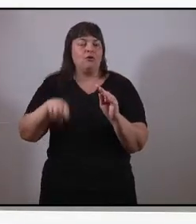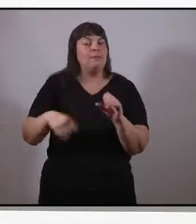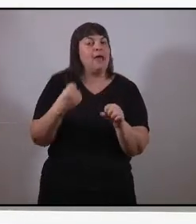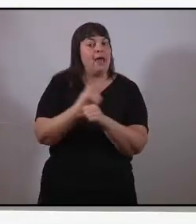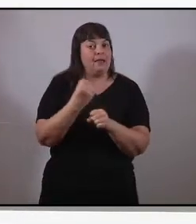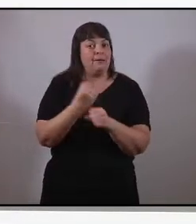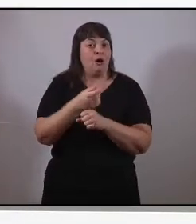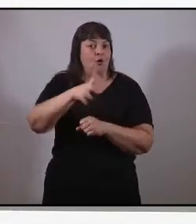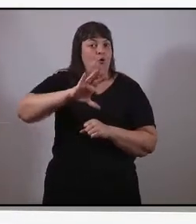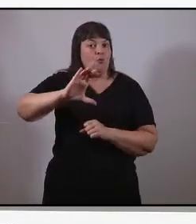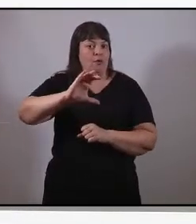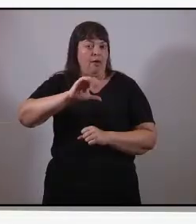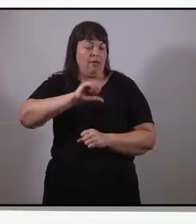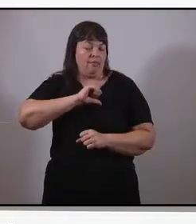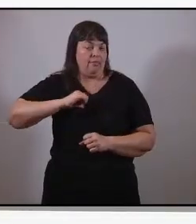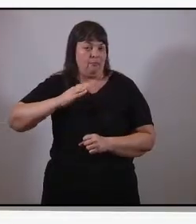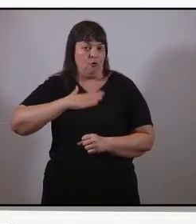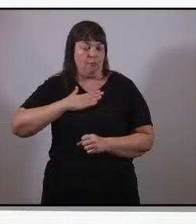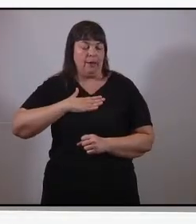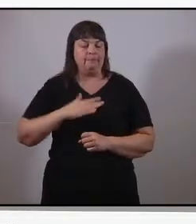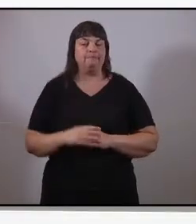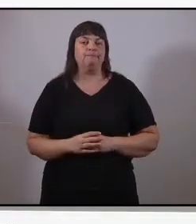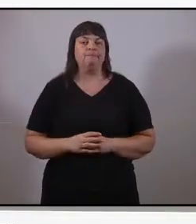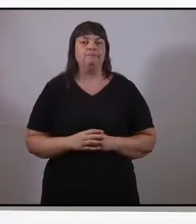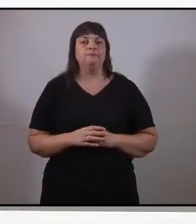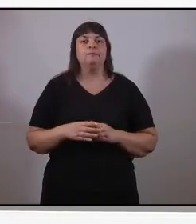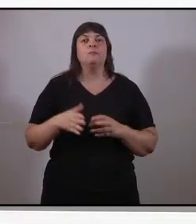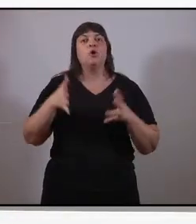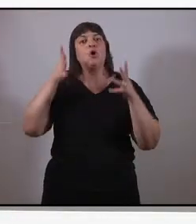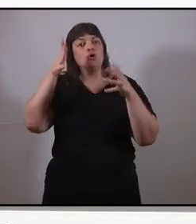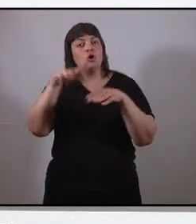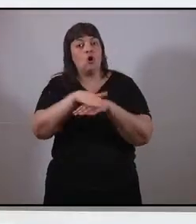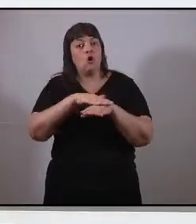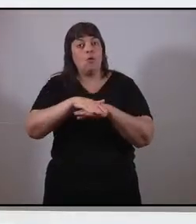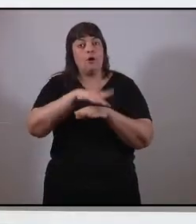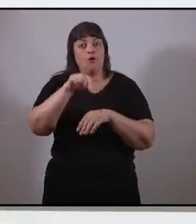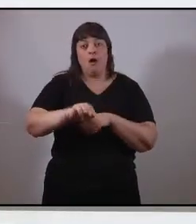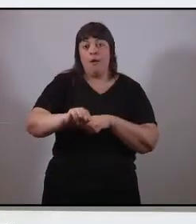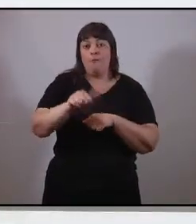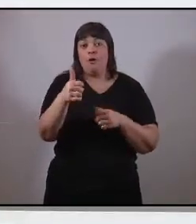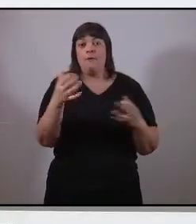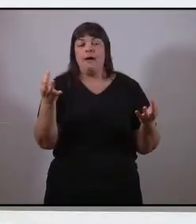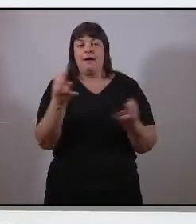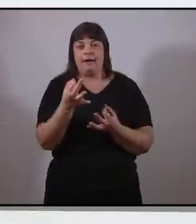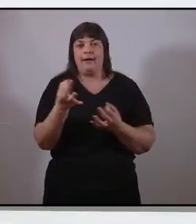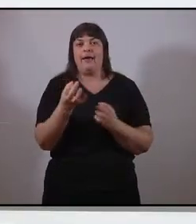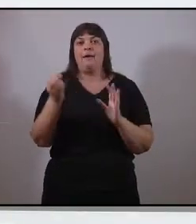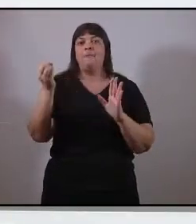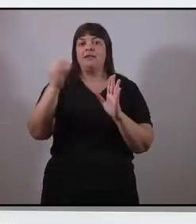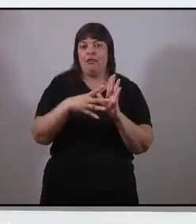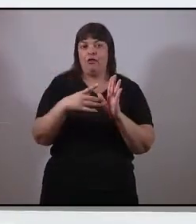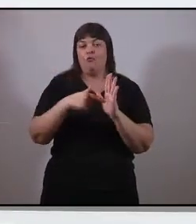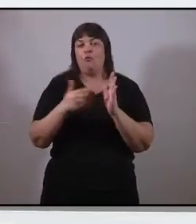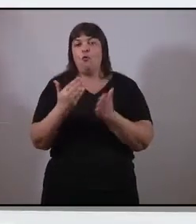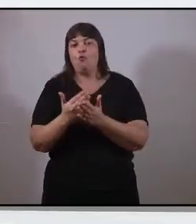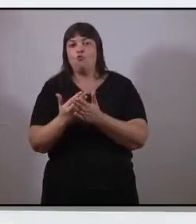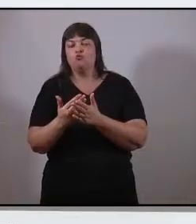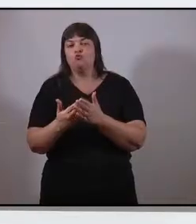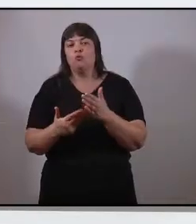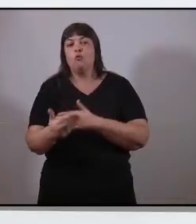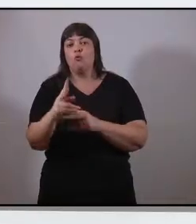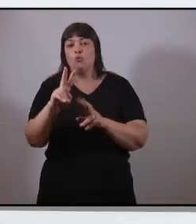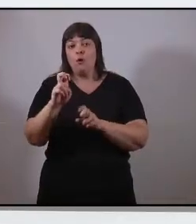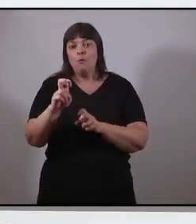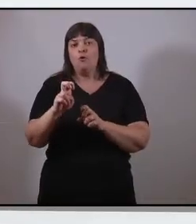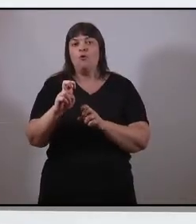en nuestra comunidad autónoma. El Consejo de Gobierno ha aprobado la implantación el próximo curso de